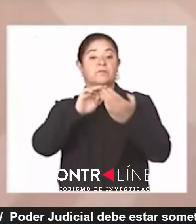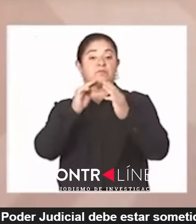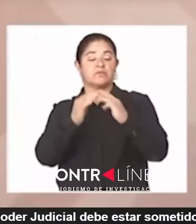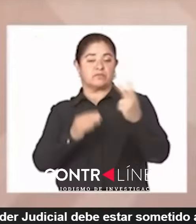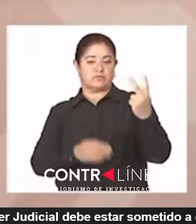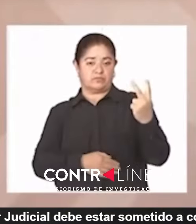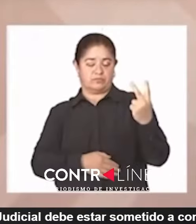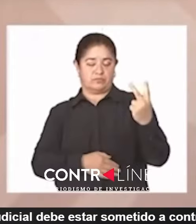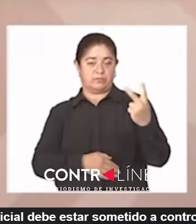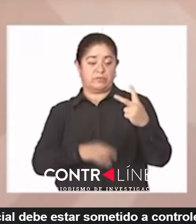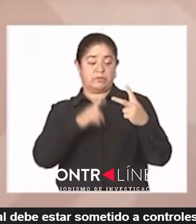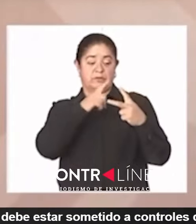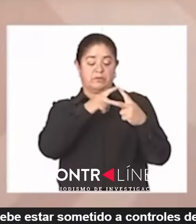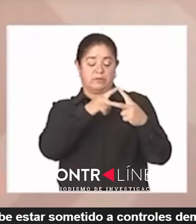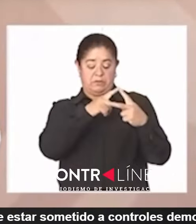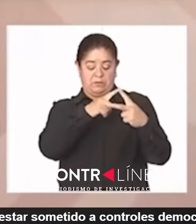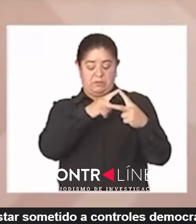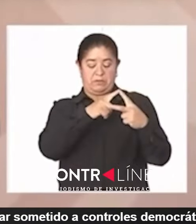es que